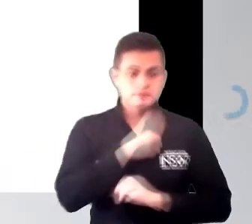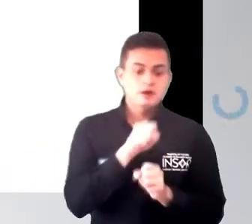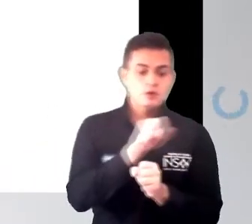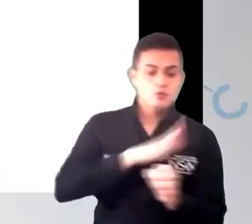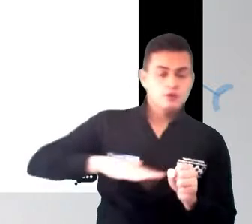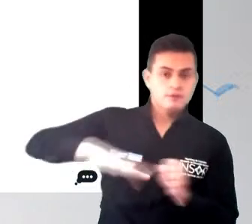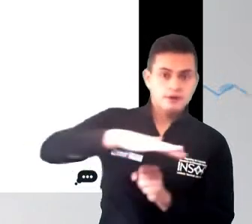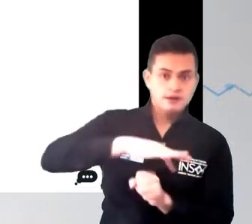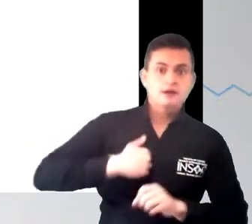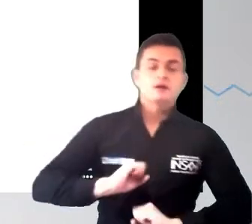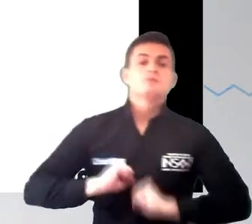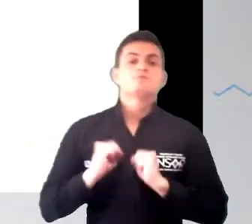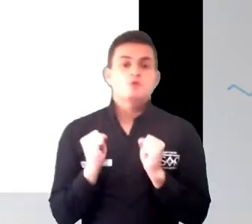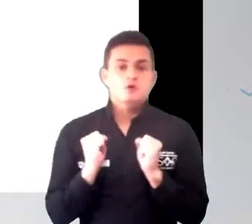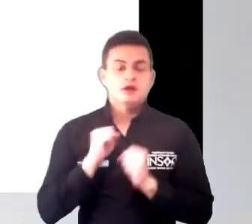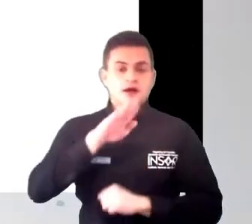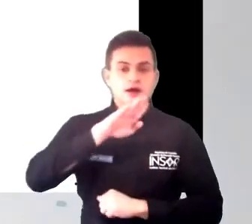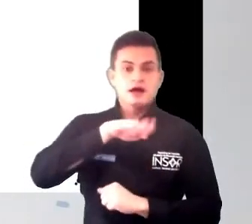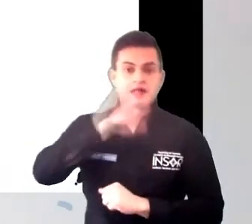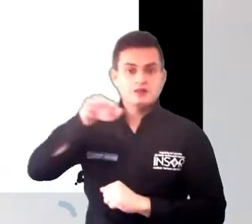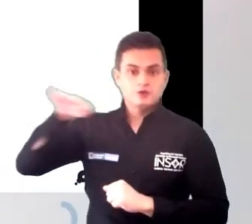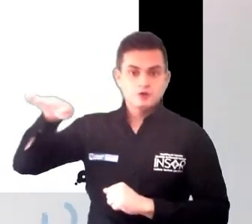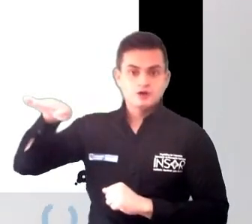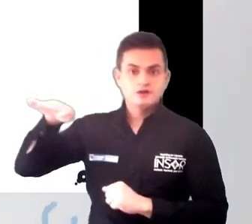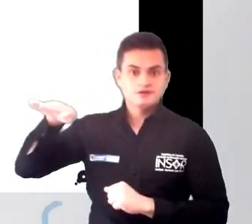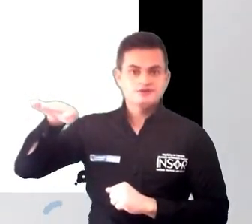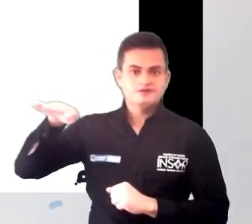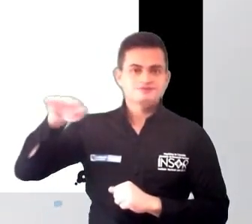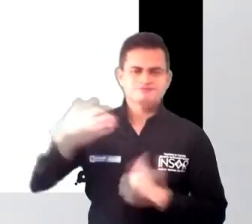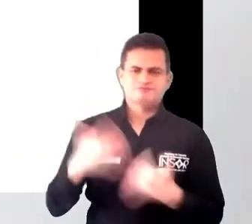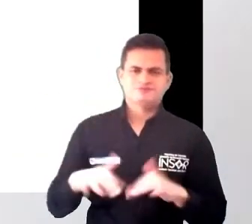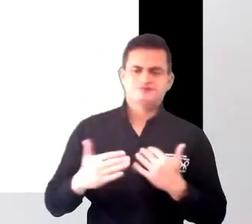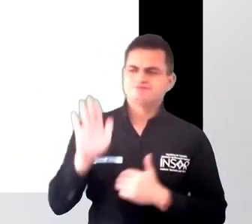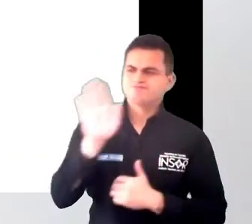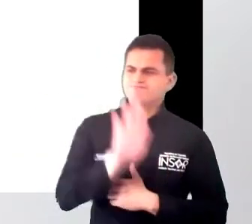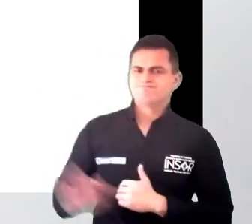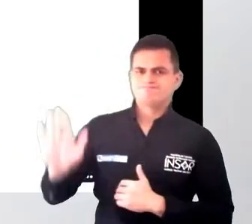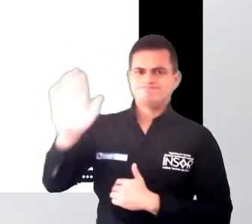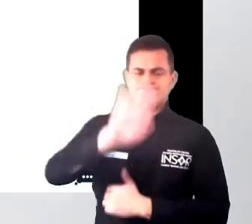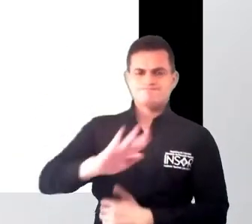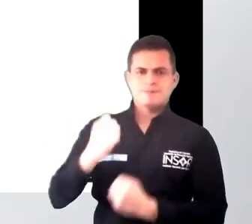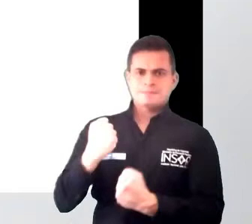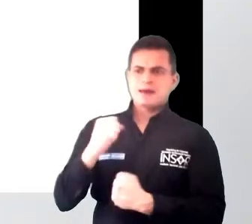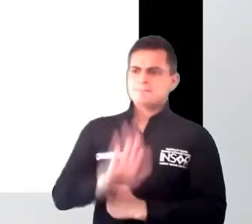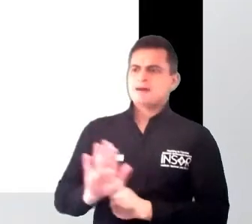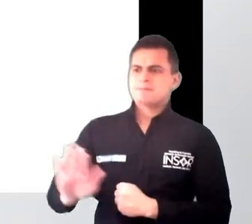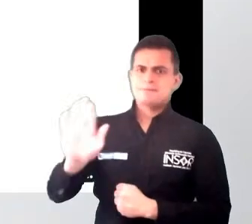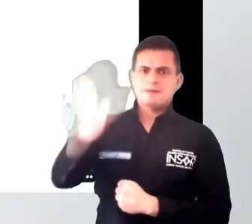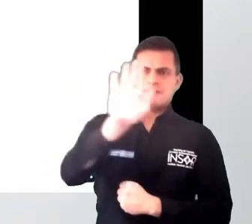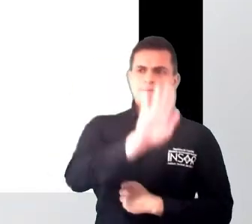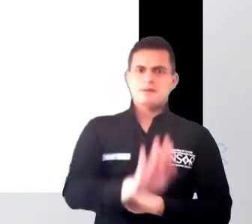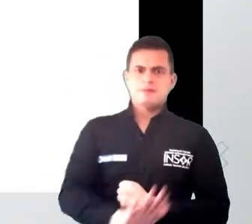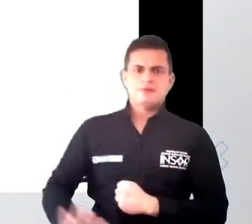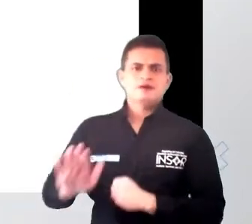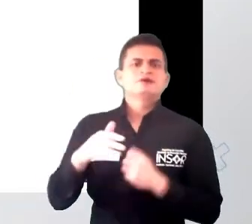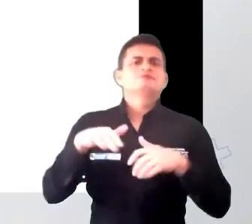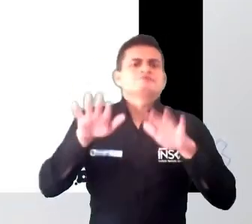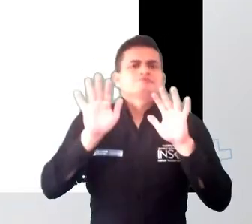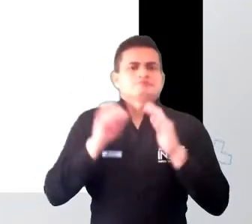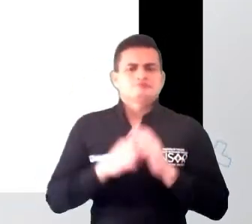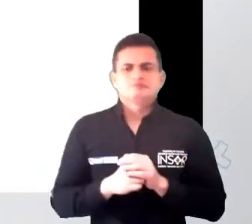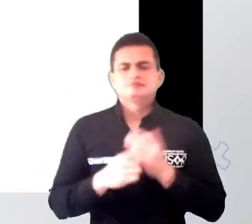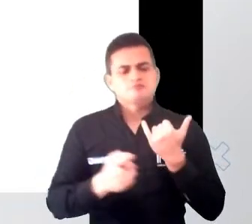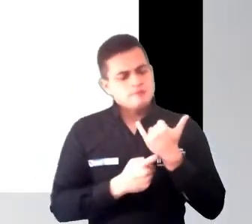Antioquia, que son como departamentos grandes, tenemos gente de infinidad de lugares.